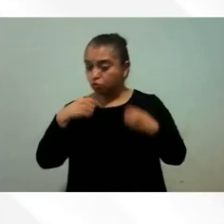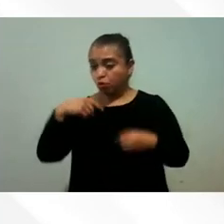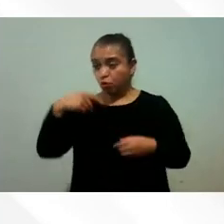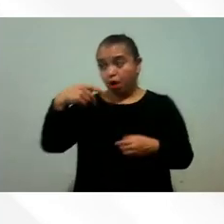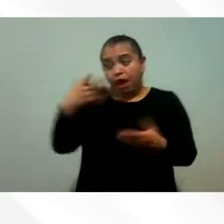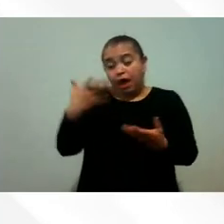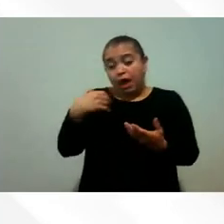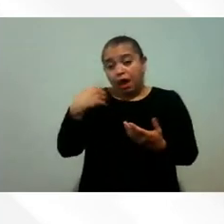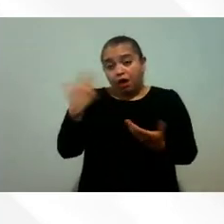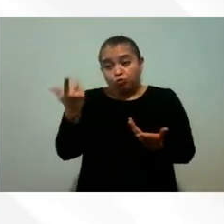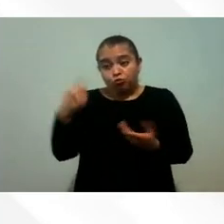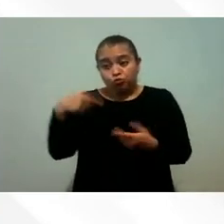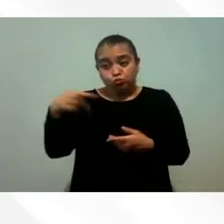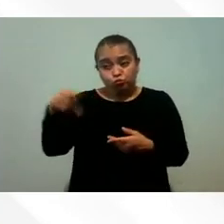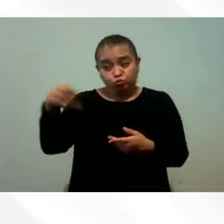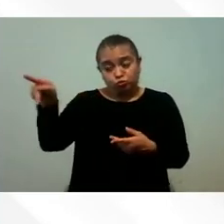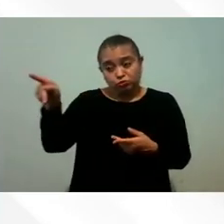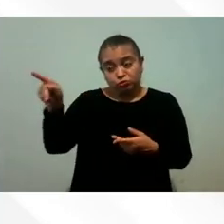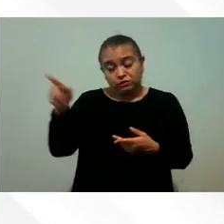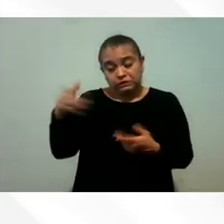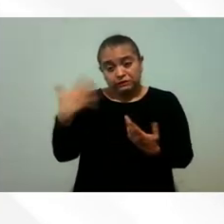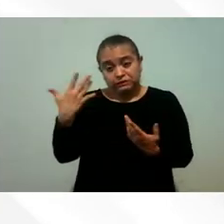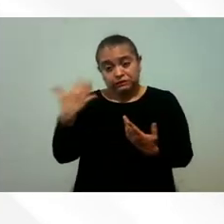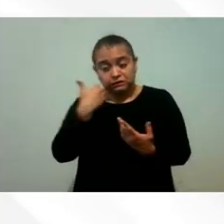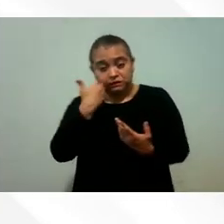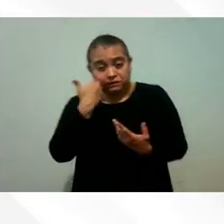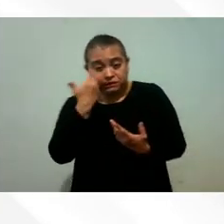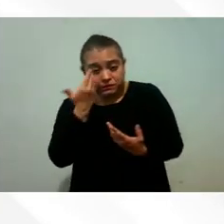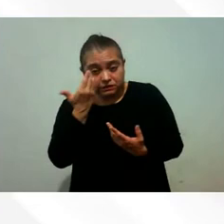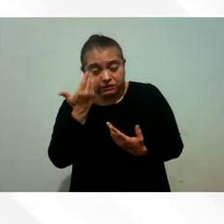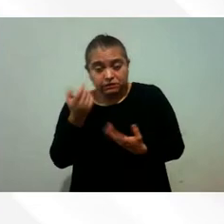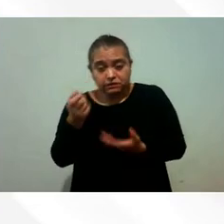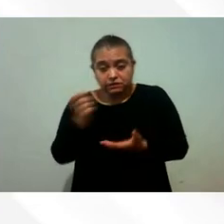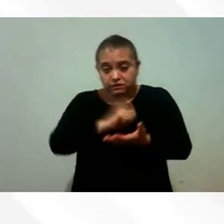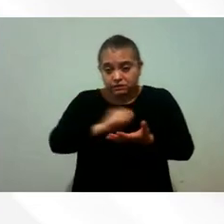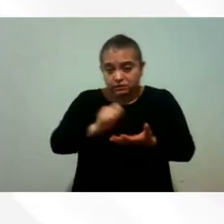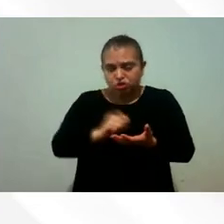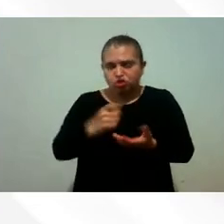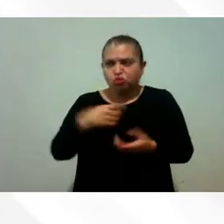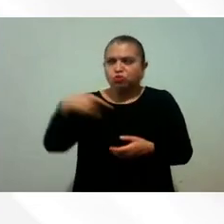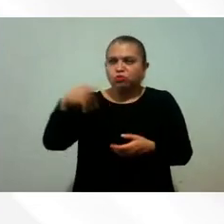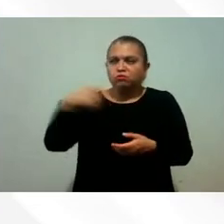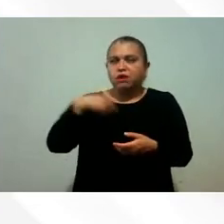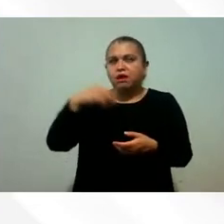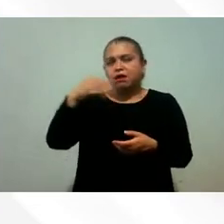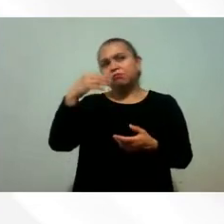su nueva forma de percibir esta palabra de domesticar.